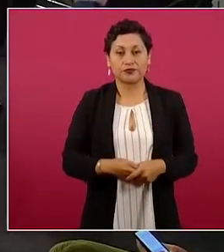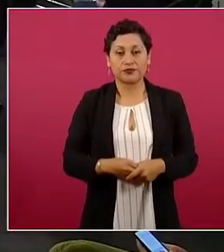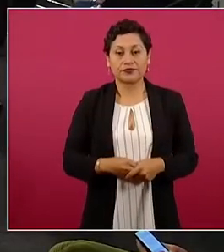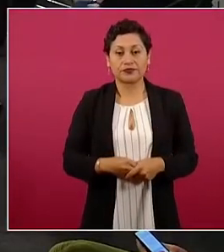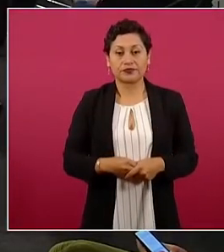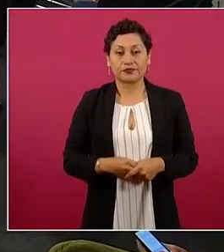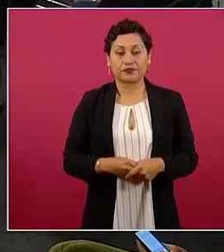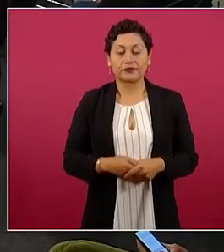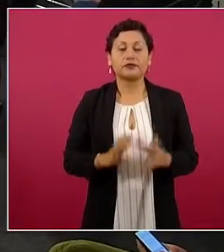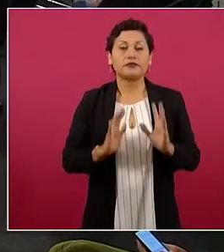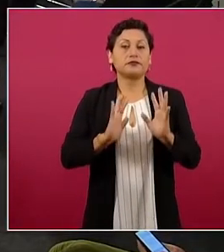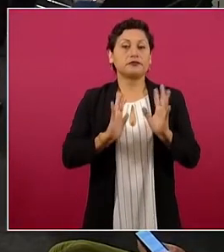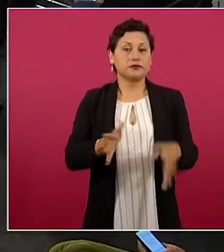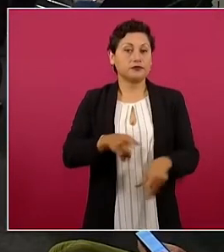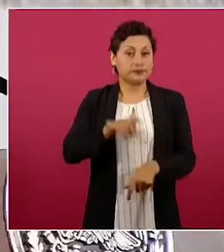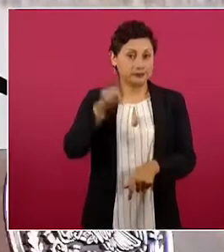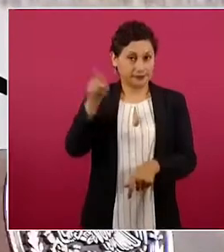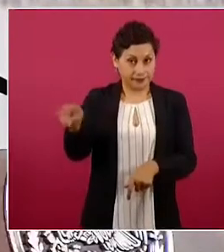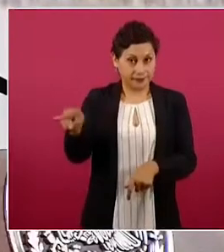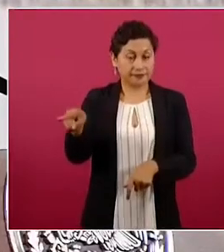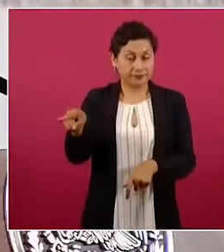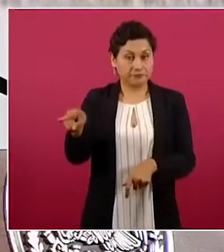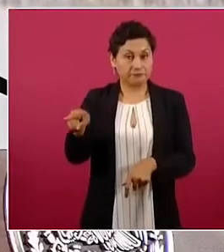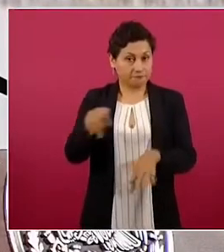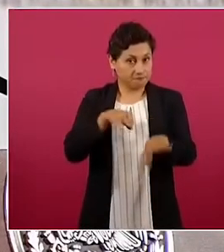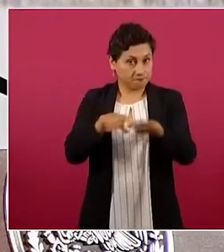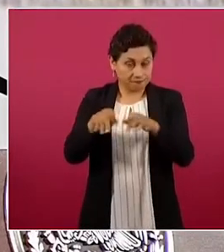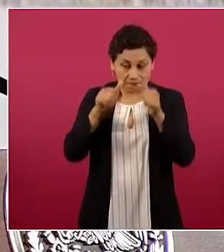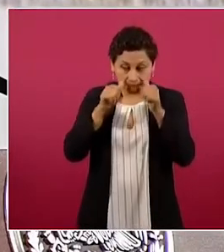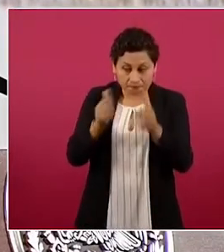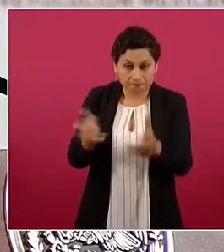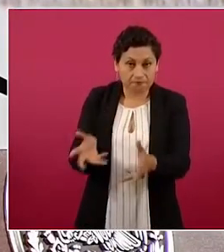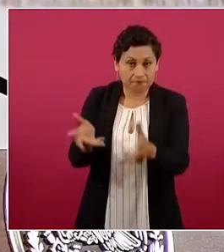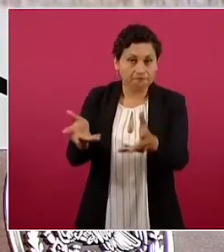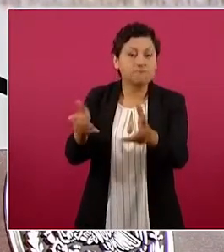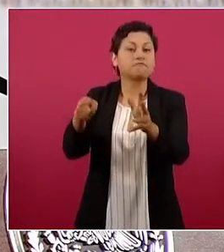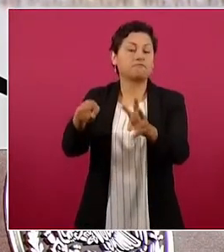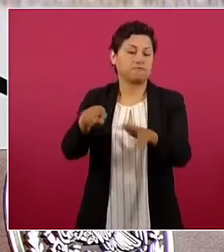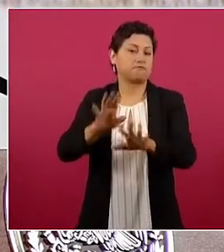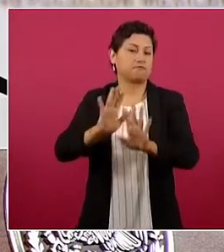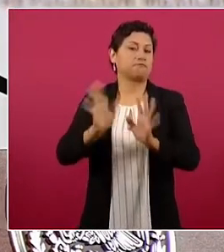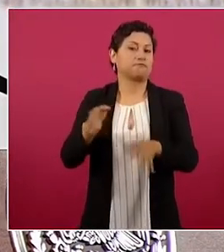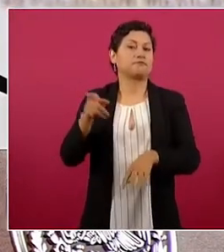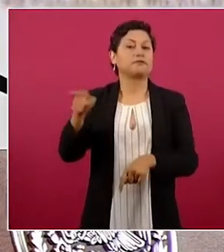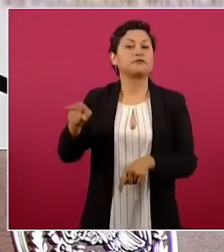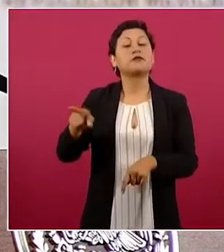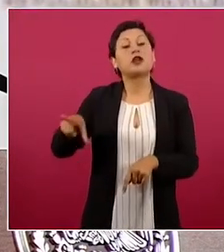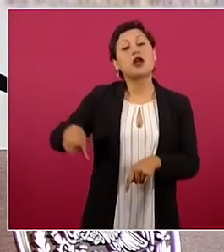ya están allá trabajando. Fue el gobernador a